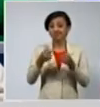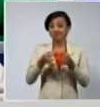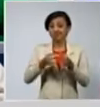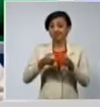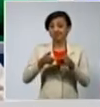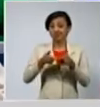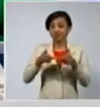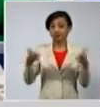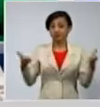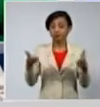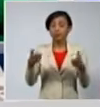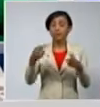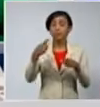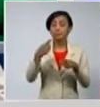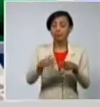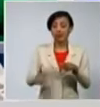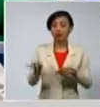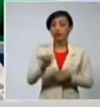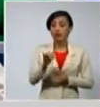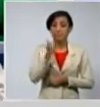todavía